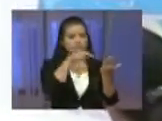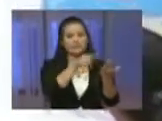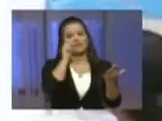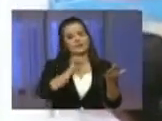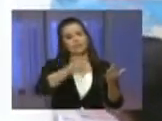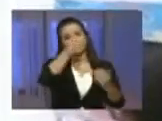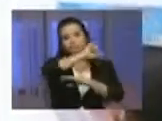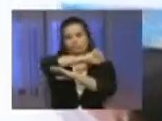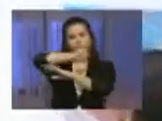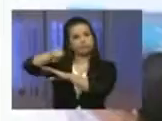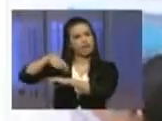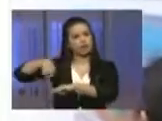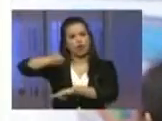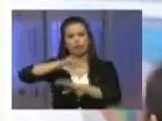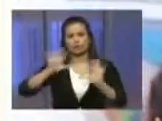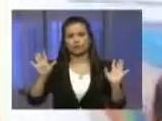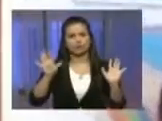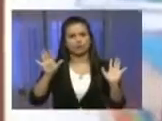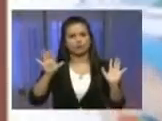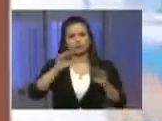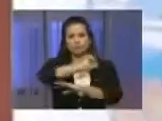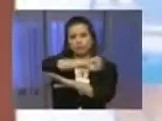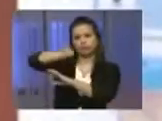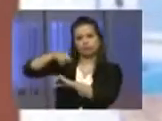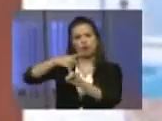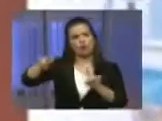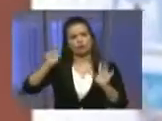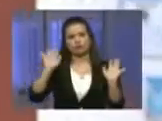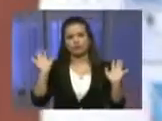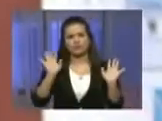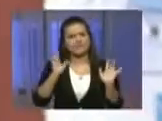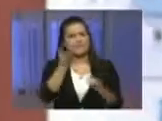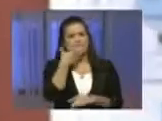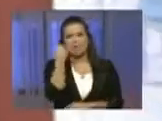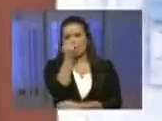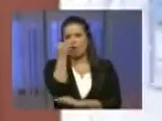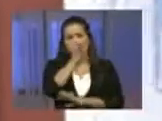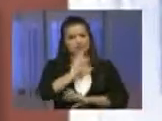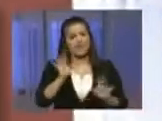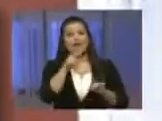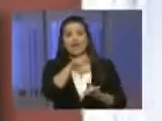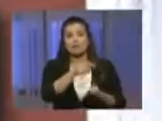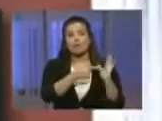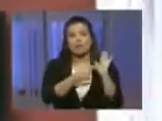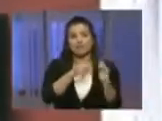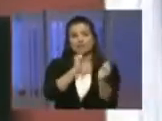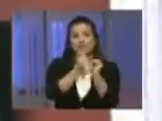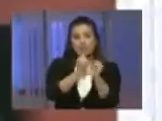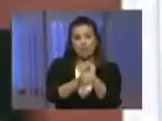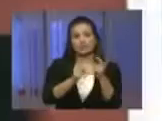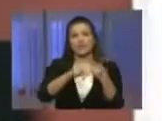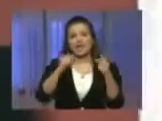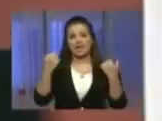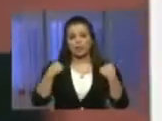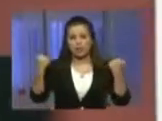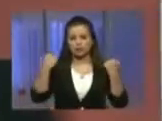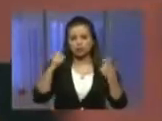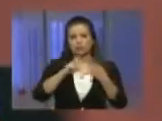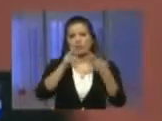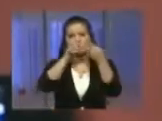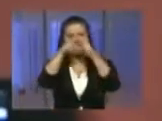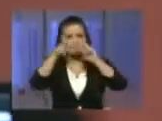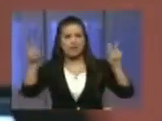en transmisión de las olimpiadas el derecho al deporte la educación física a la paz a la